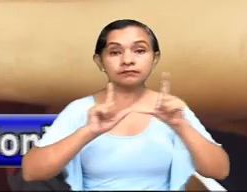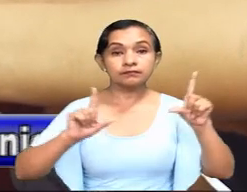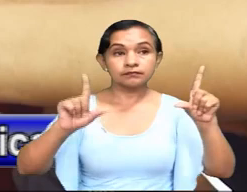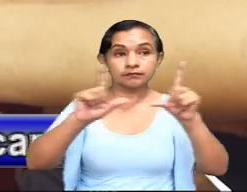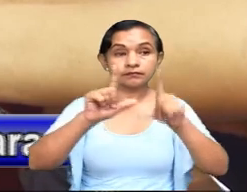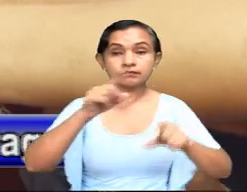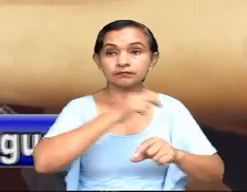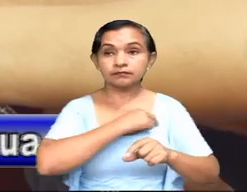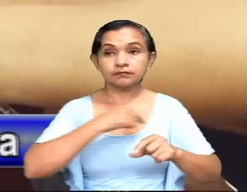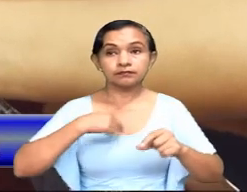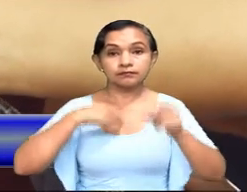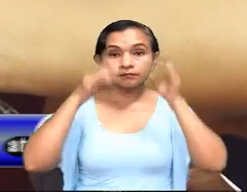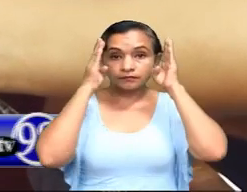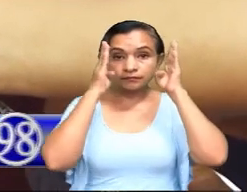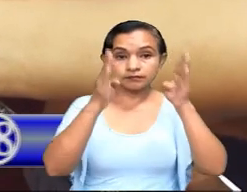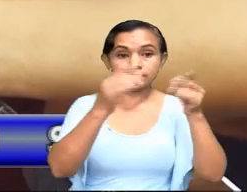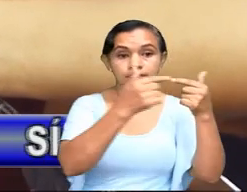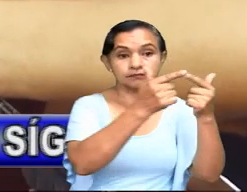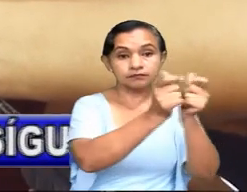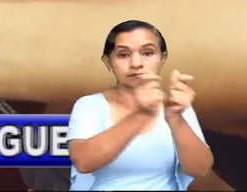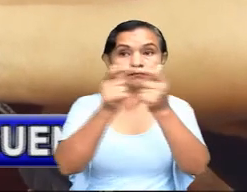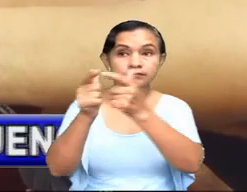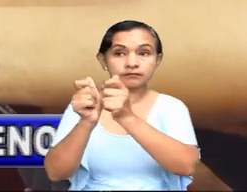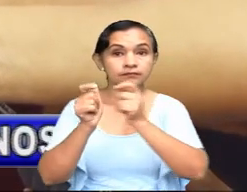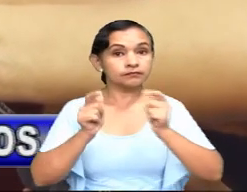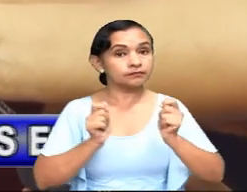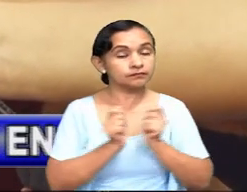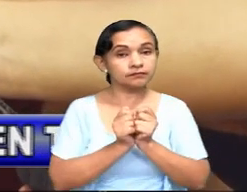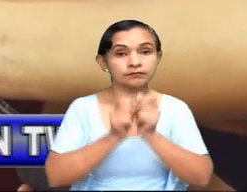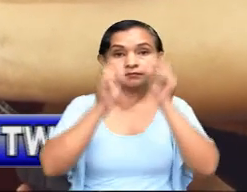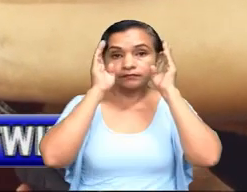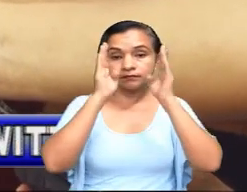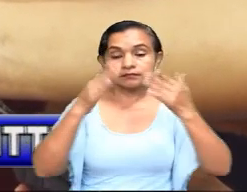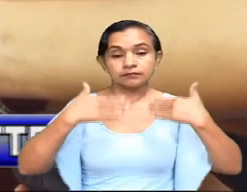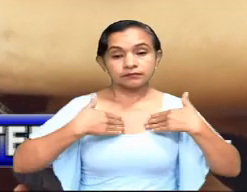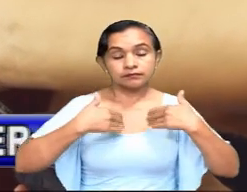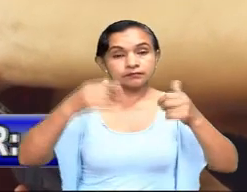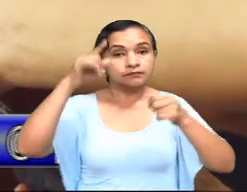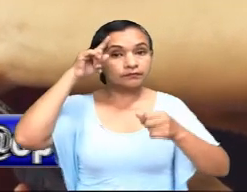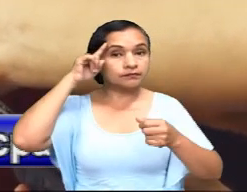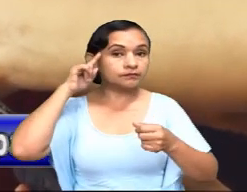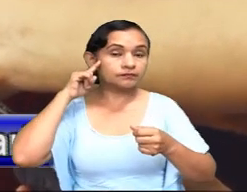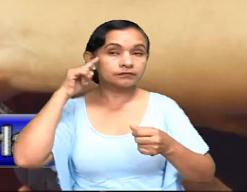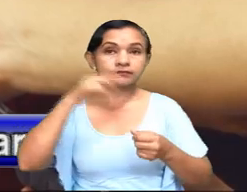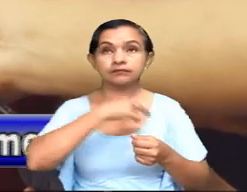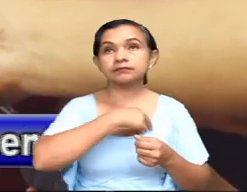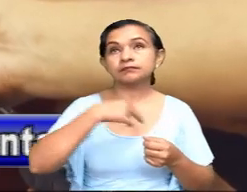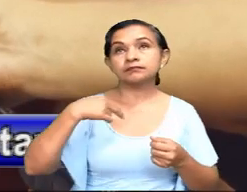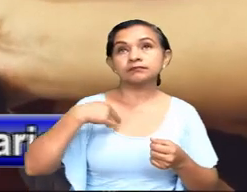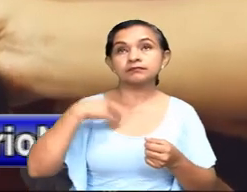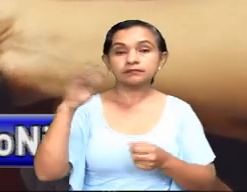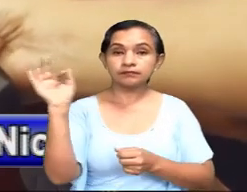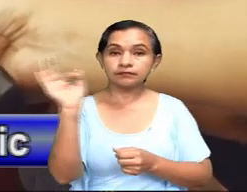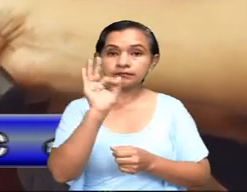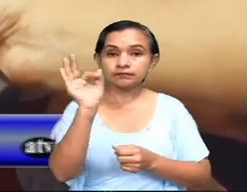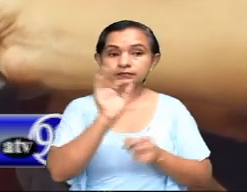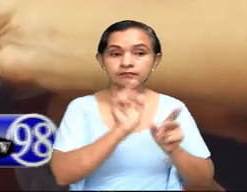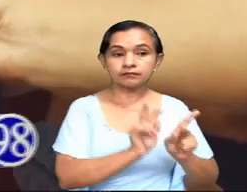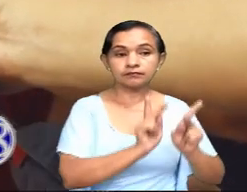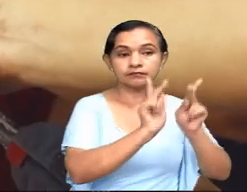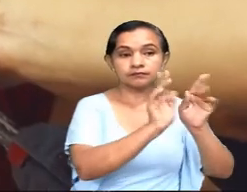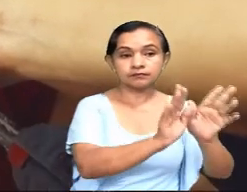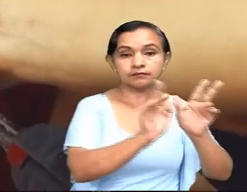hacer atención grupal, porque la atención de salud mental se realiza de manera individual,